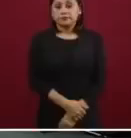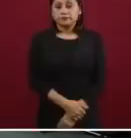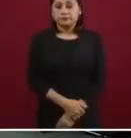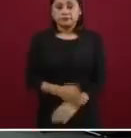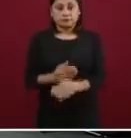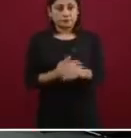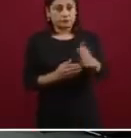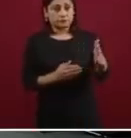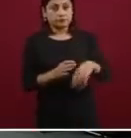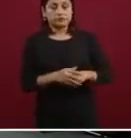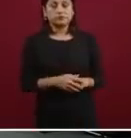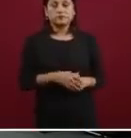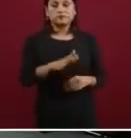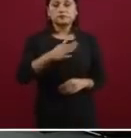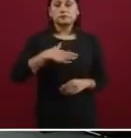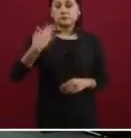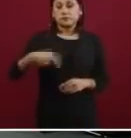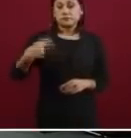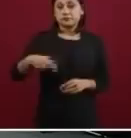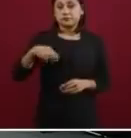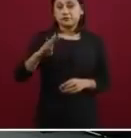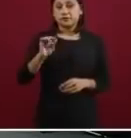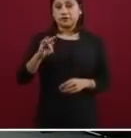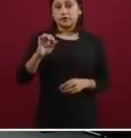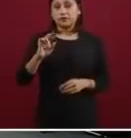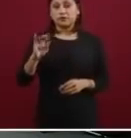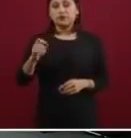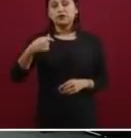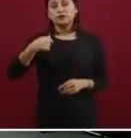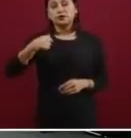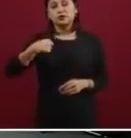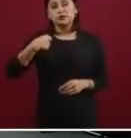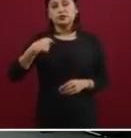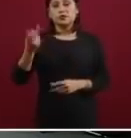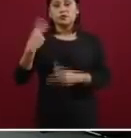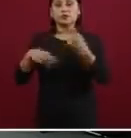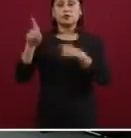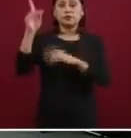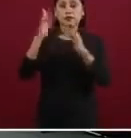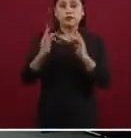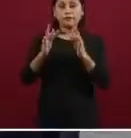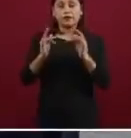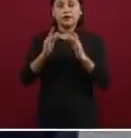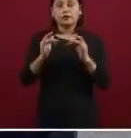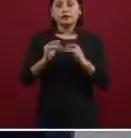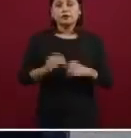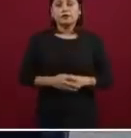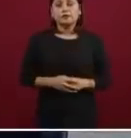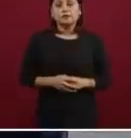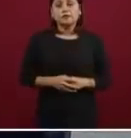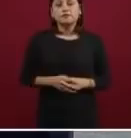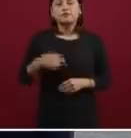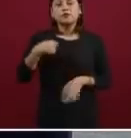bueno mi nombre es el wifi señor presidente yo soy periodista francés y trabajo para un